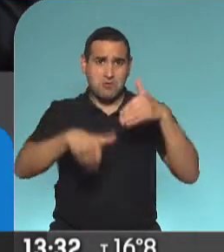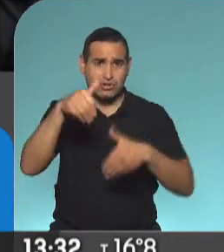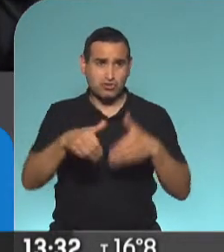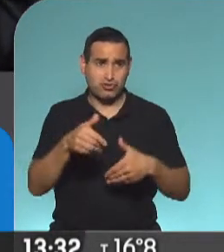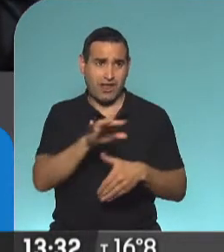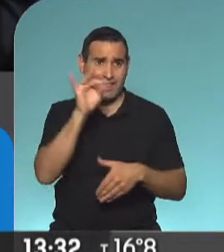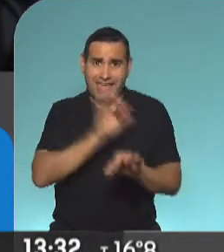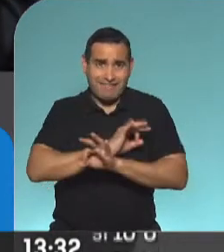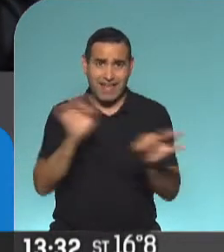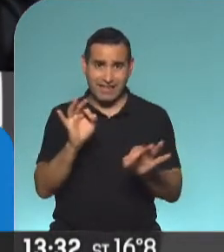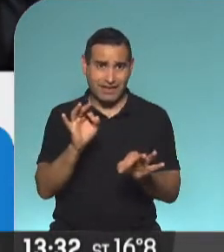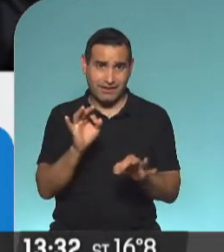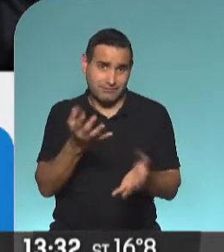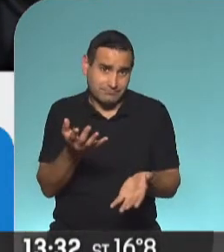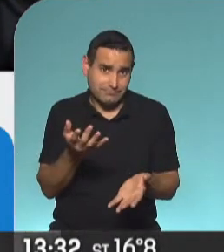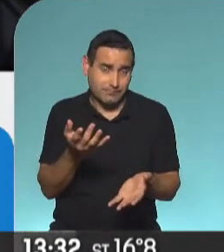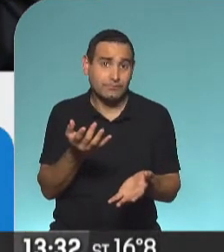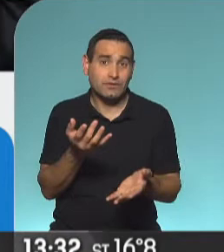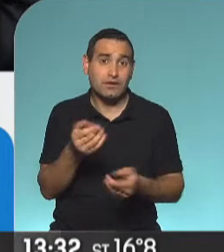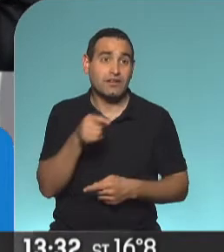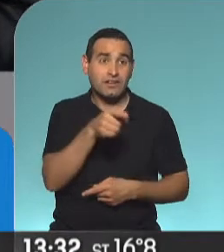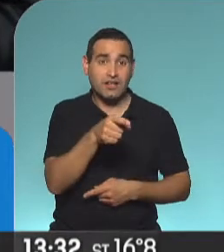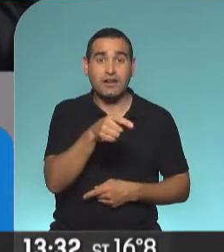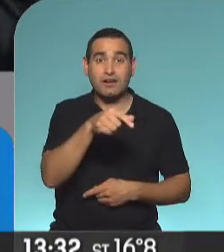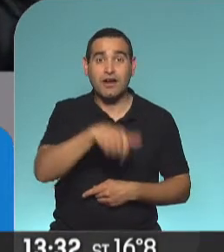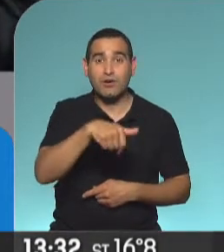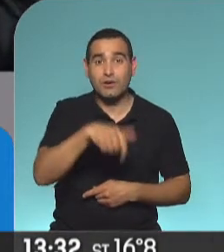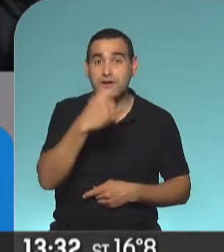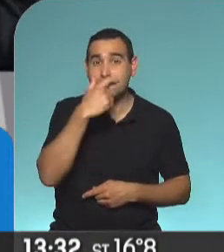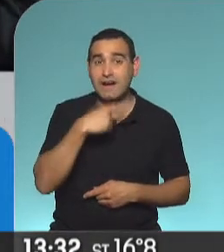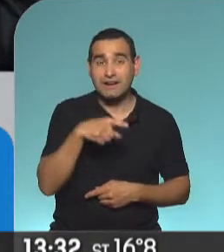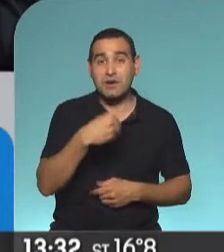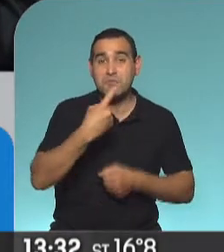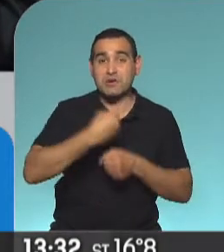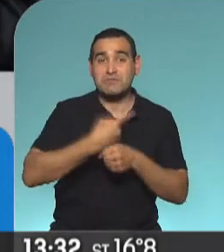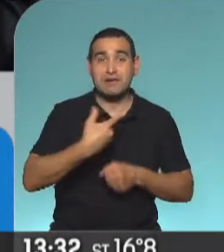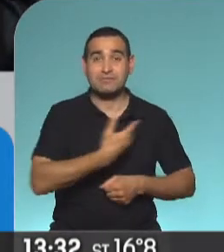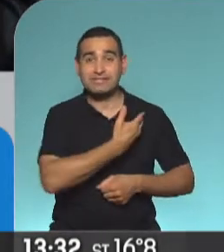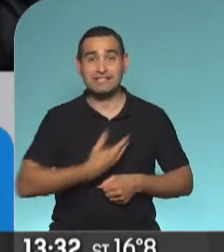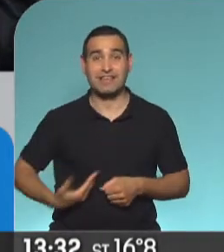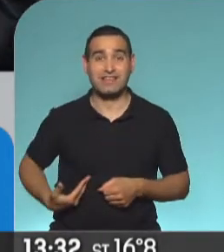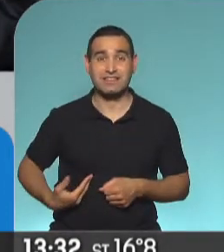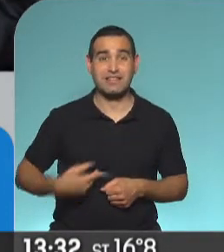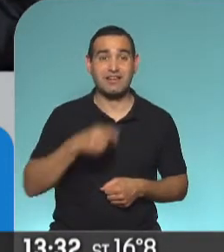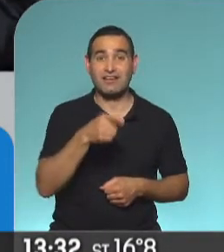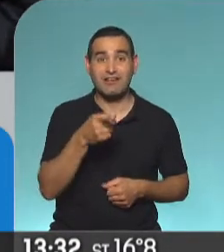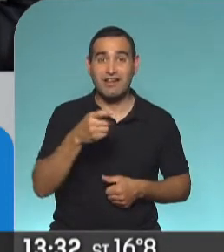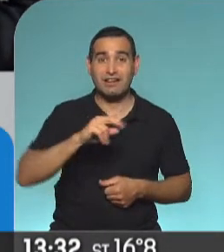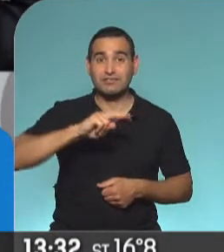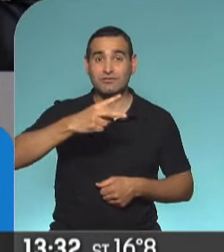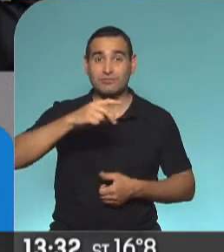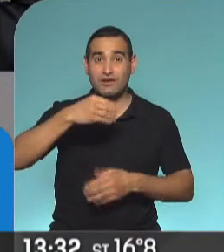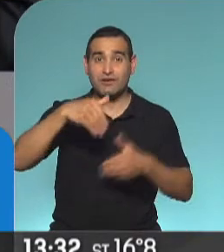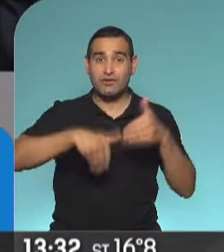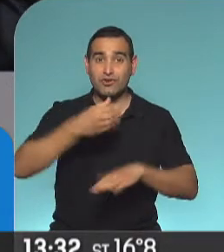siga siendo presidente de la nación y terminó convirtiéndose en el primer presidente de la democracia que no logró su reelección y ni